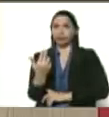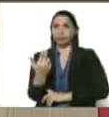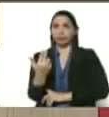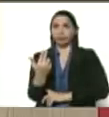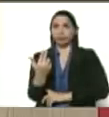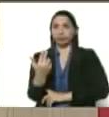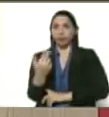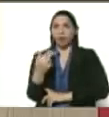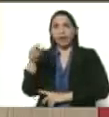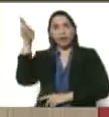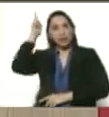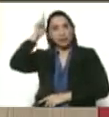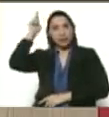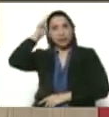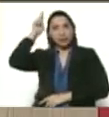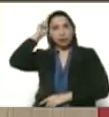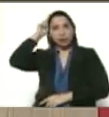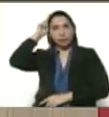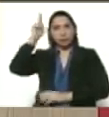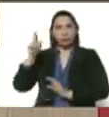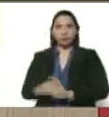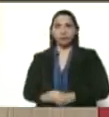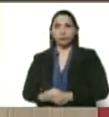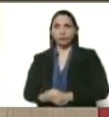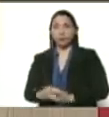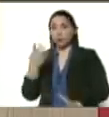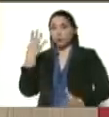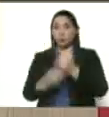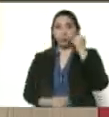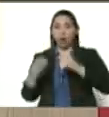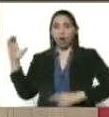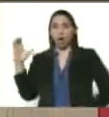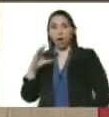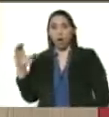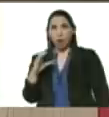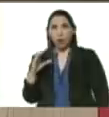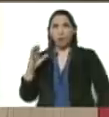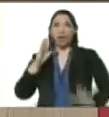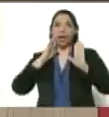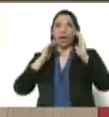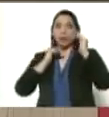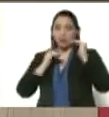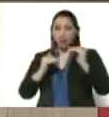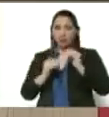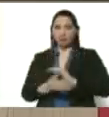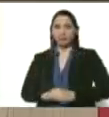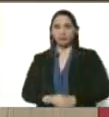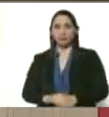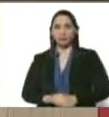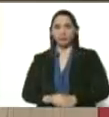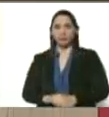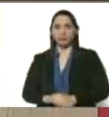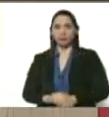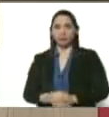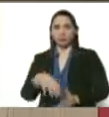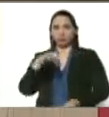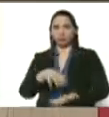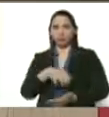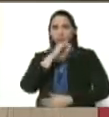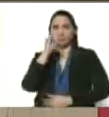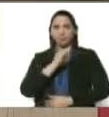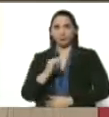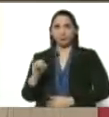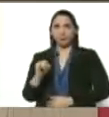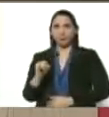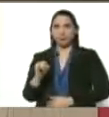Guayú. Bueno, vinieron de Colombia, fueron atendidos en los PASIS del estado Zulia y